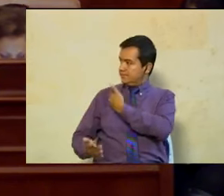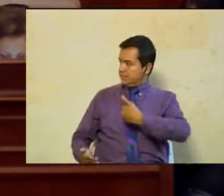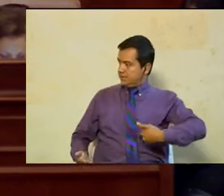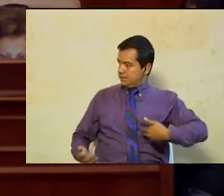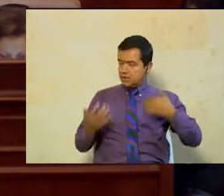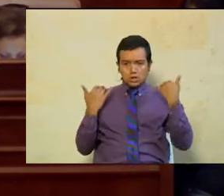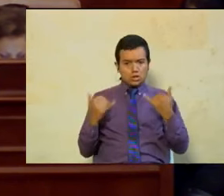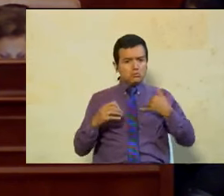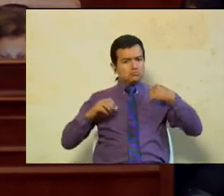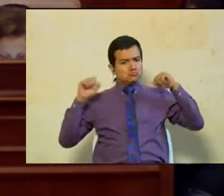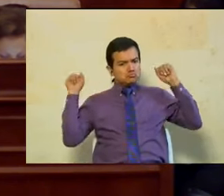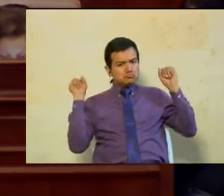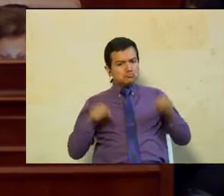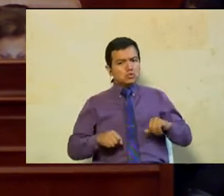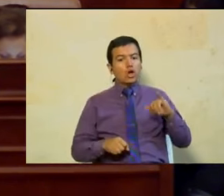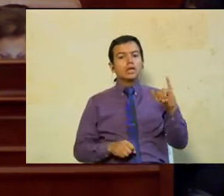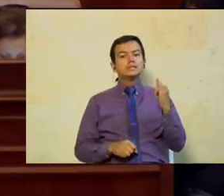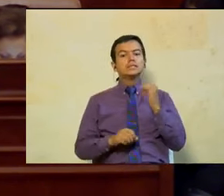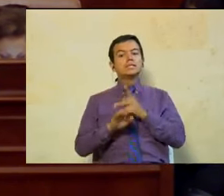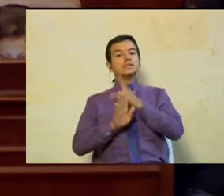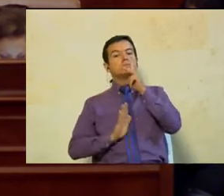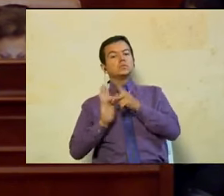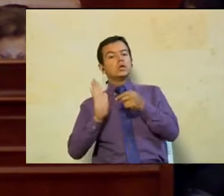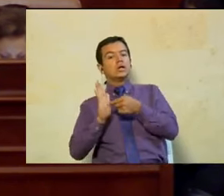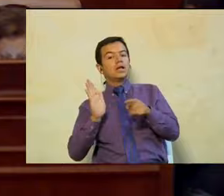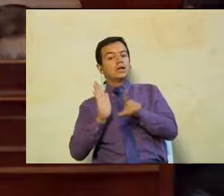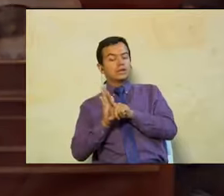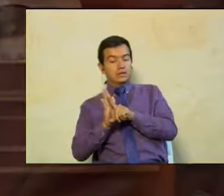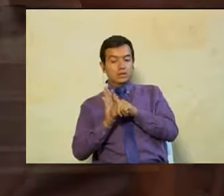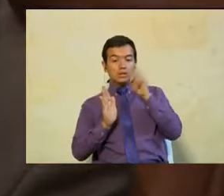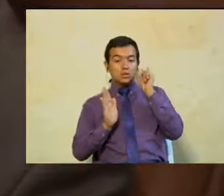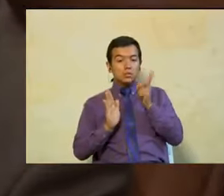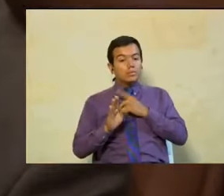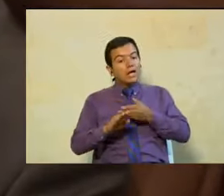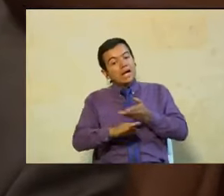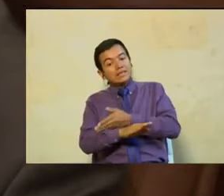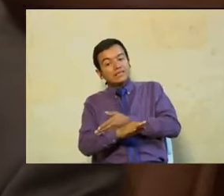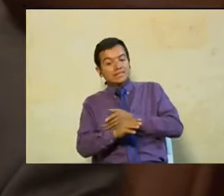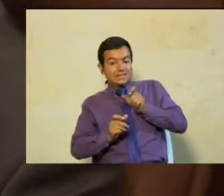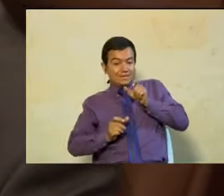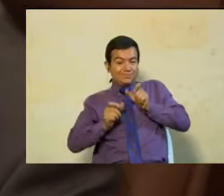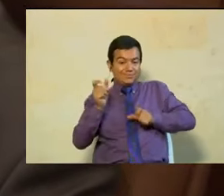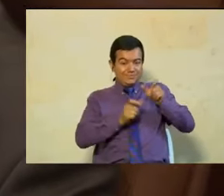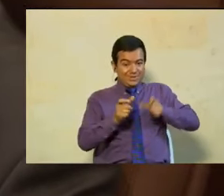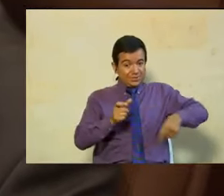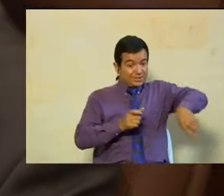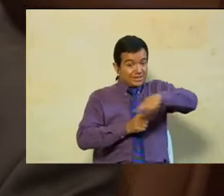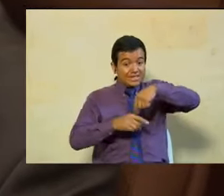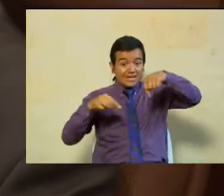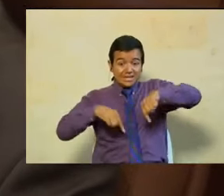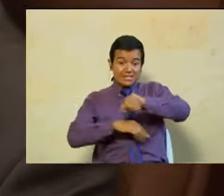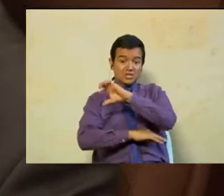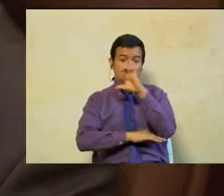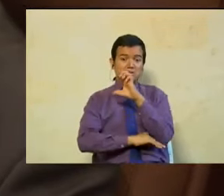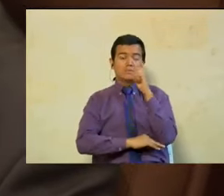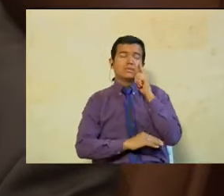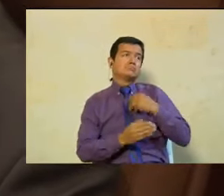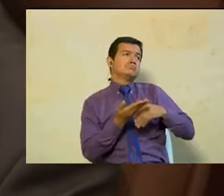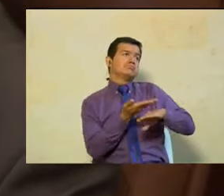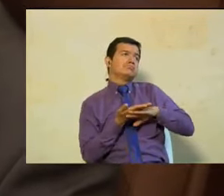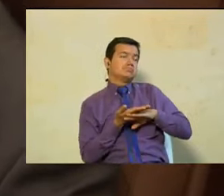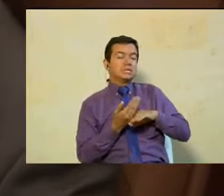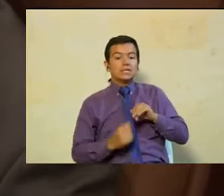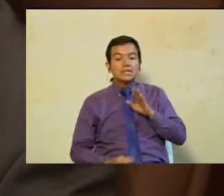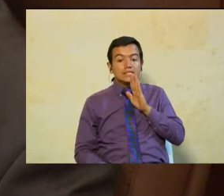porque es algo que lo han venido pidiendo las personas los ciudadanos de este país especialmente las